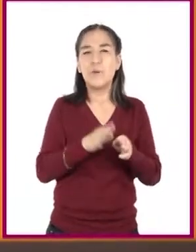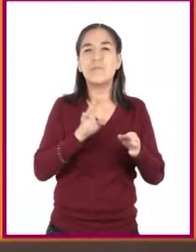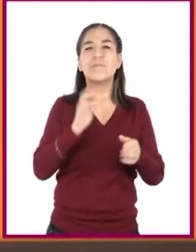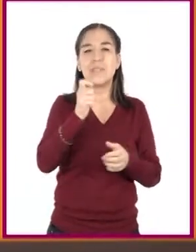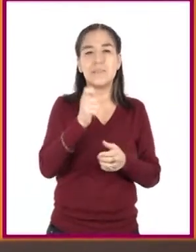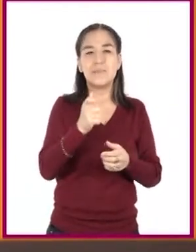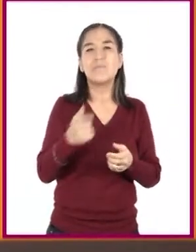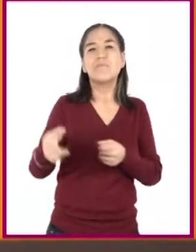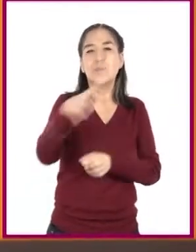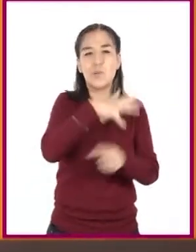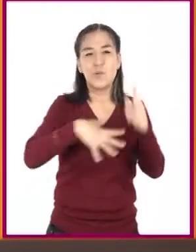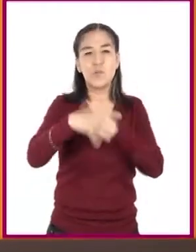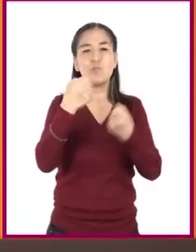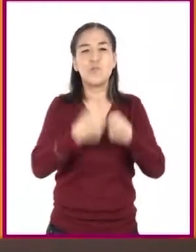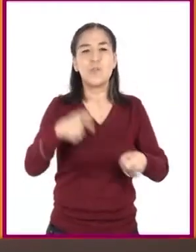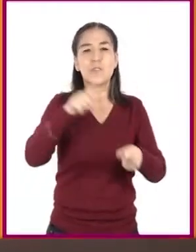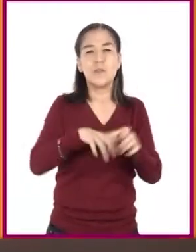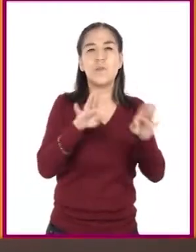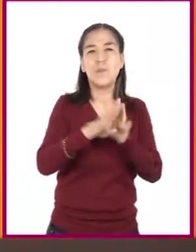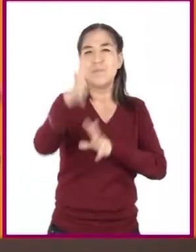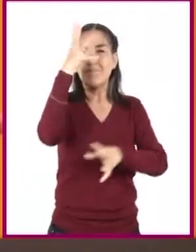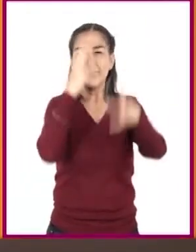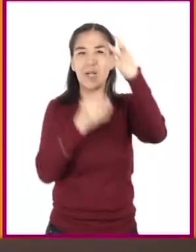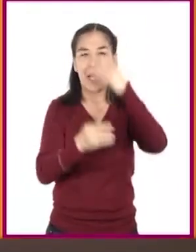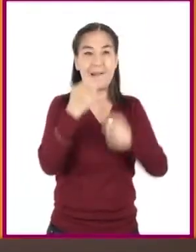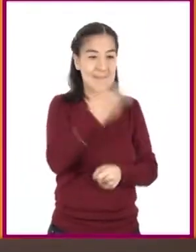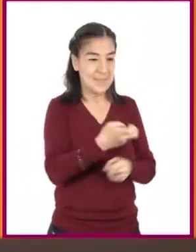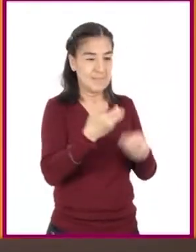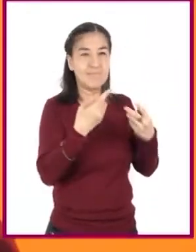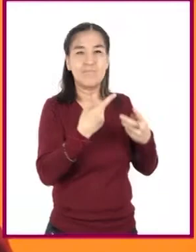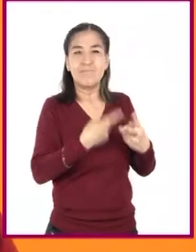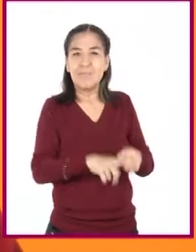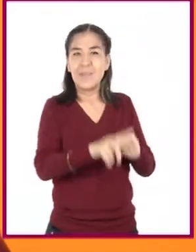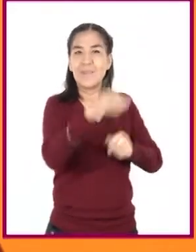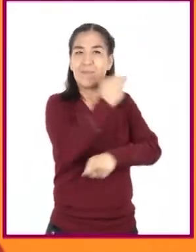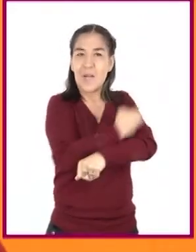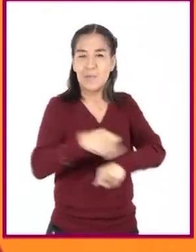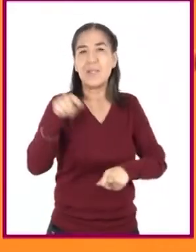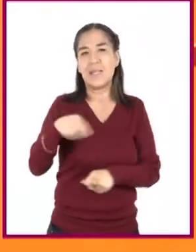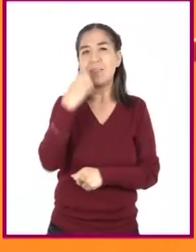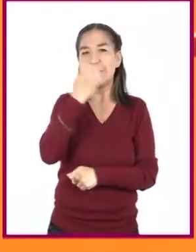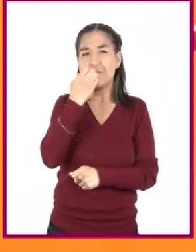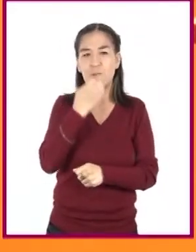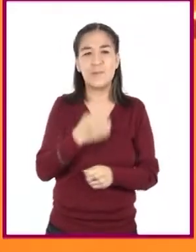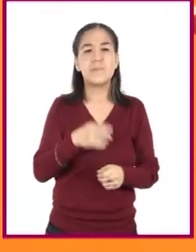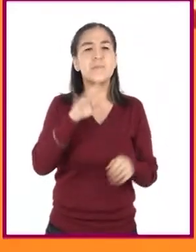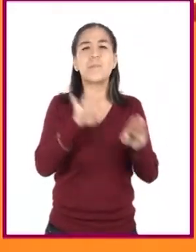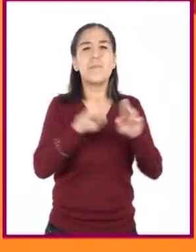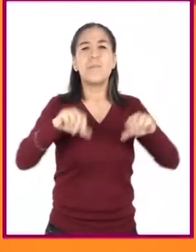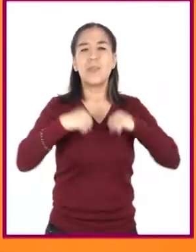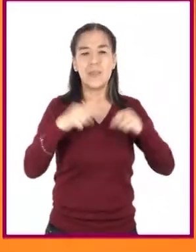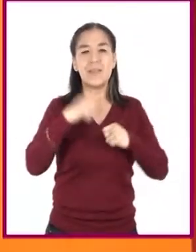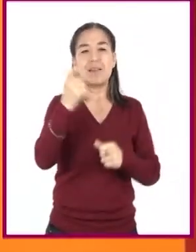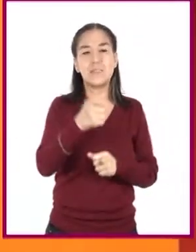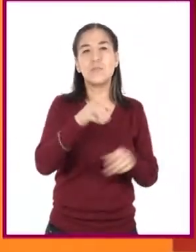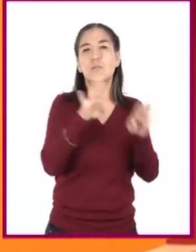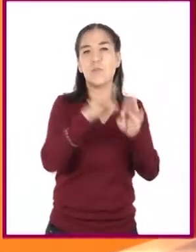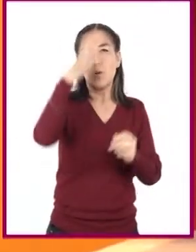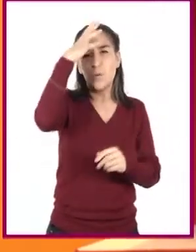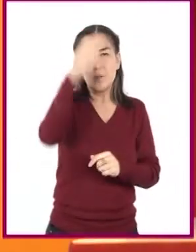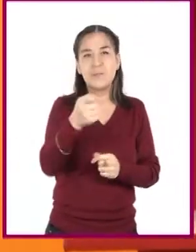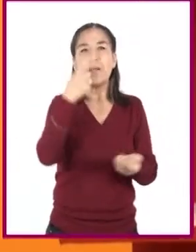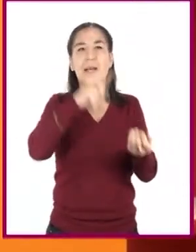las interacciones sociales que comienzan con la familia y la escuela. En la adolescencia vamos elaborando un autoconcepto o imagen